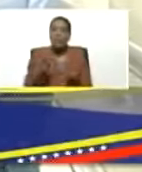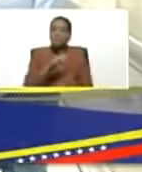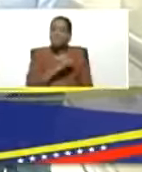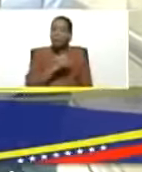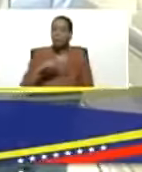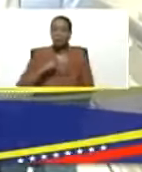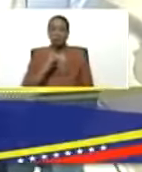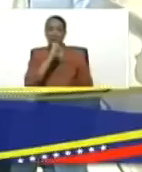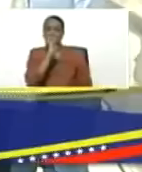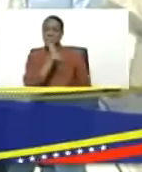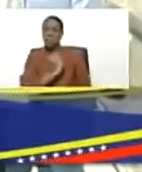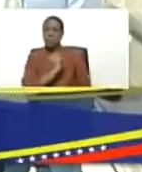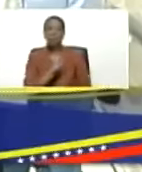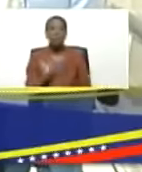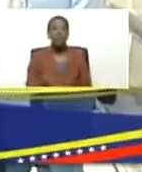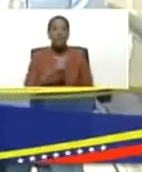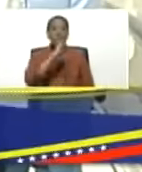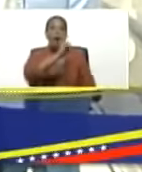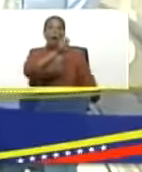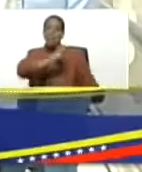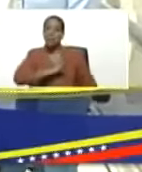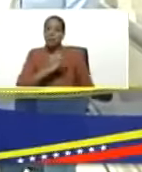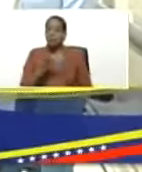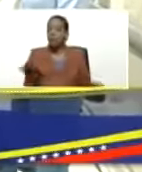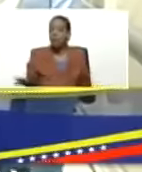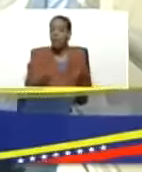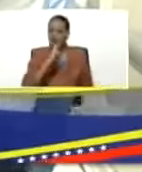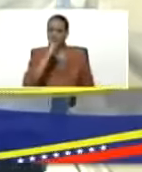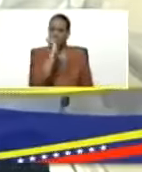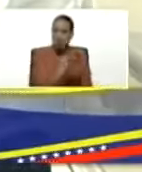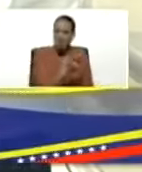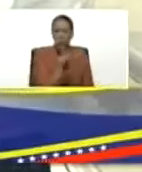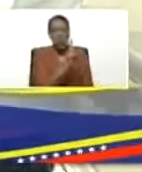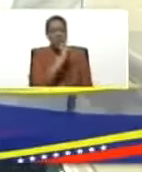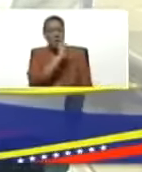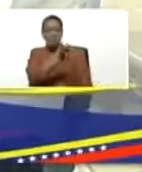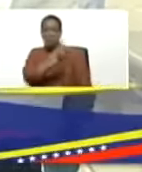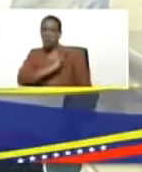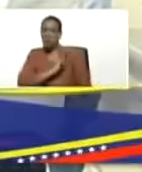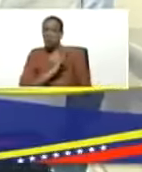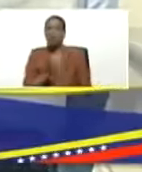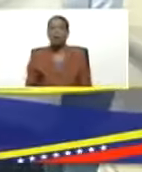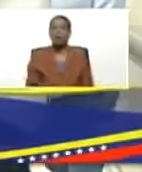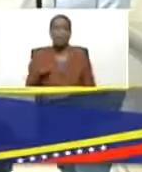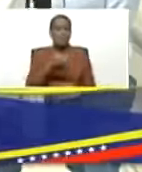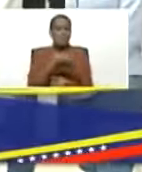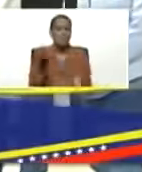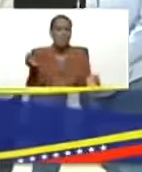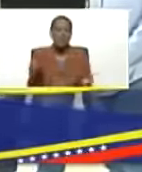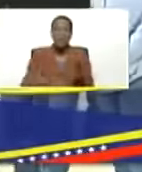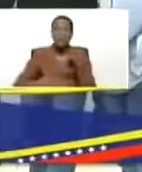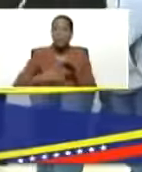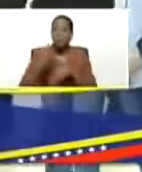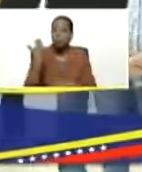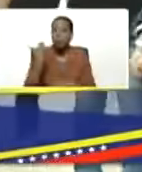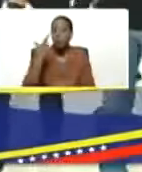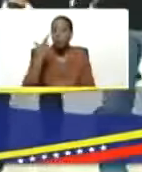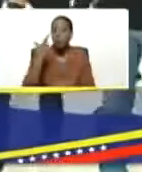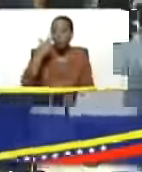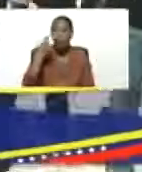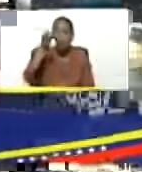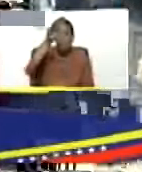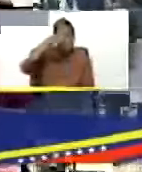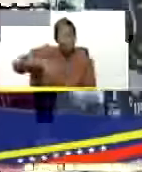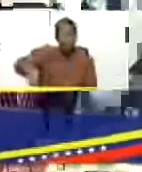Nada. Ellos nos envidian. Por eso, que eso. O sea, que esto está de primera y así lo dice todo el pueblo.